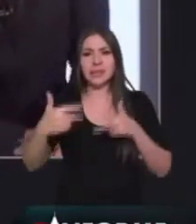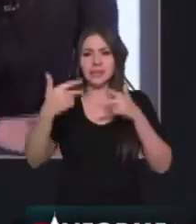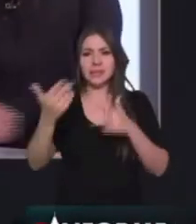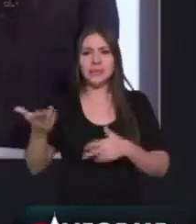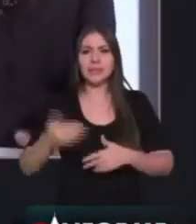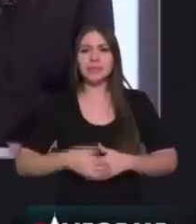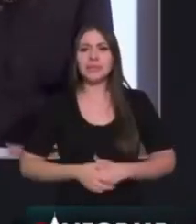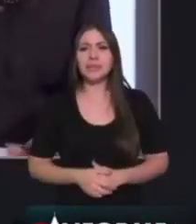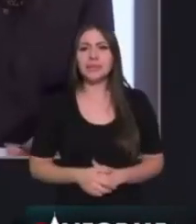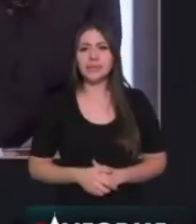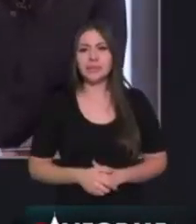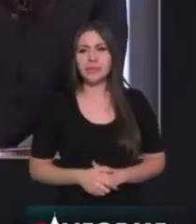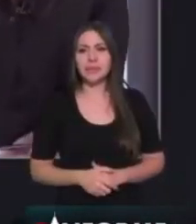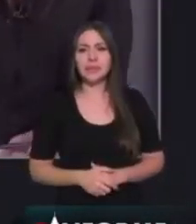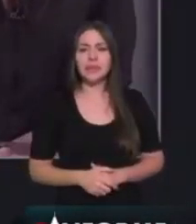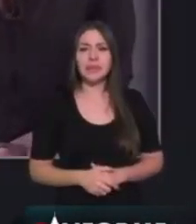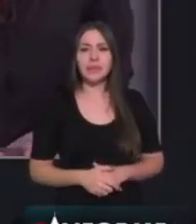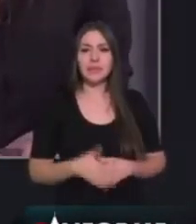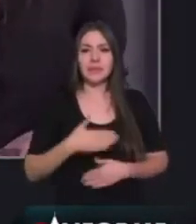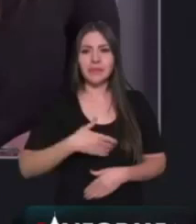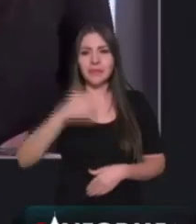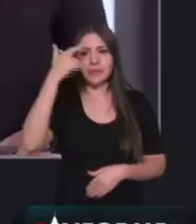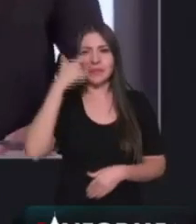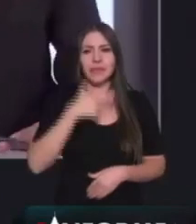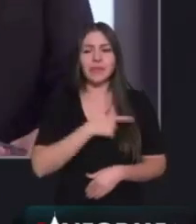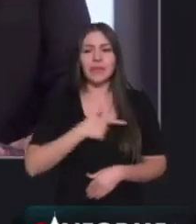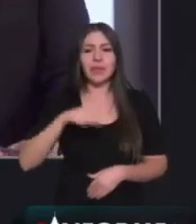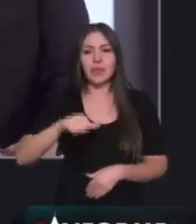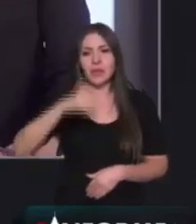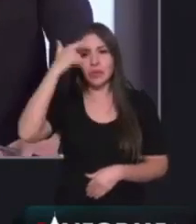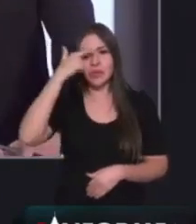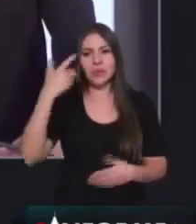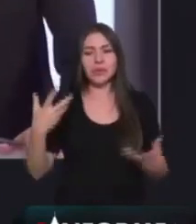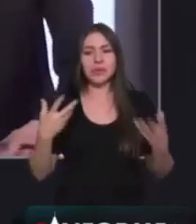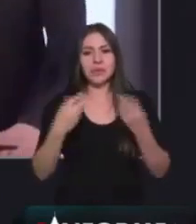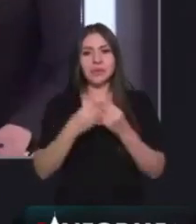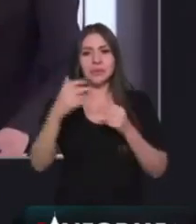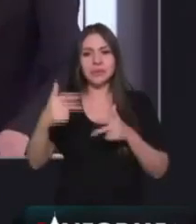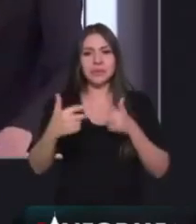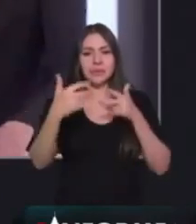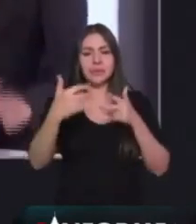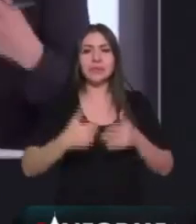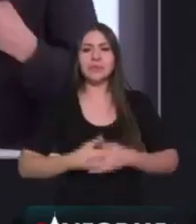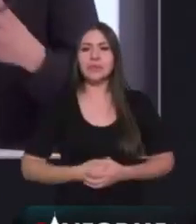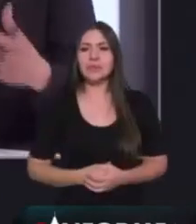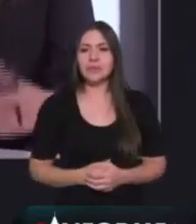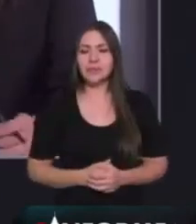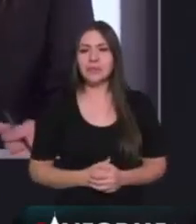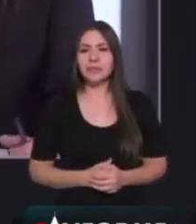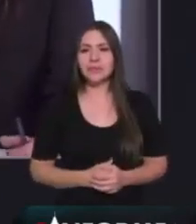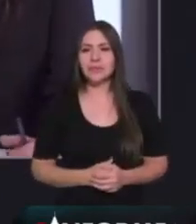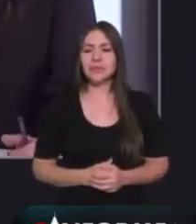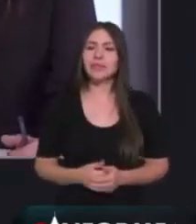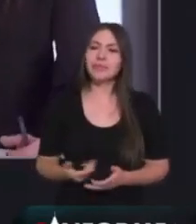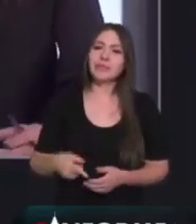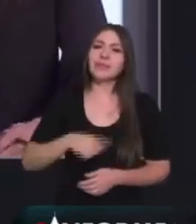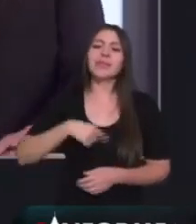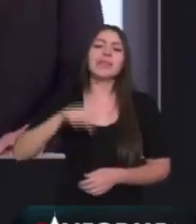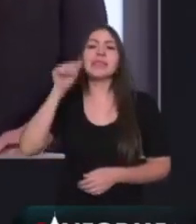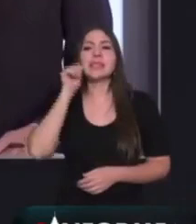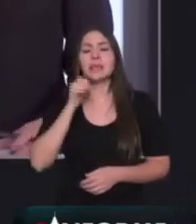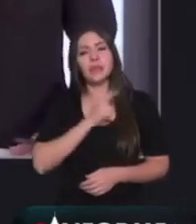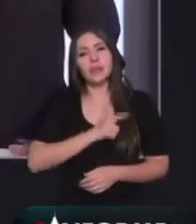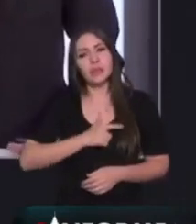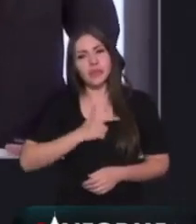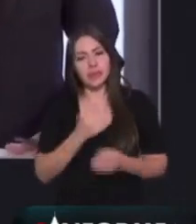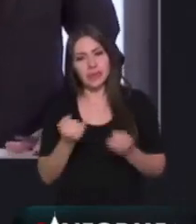Muy buenas noches, Azul. Un placer estar con ustedes esta noche. Oye, pues para nosotros también siempre es un placer,